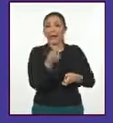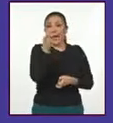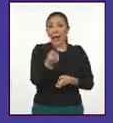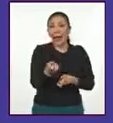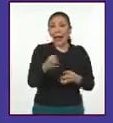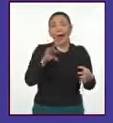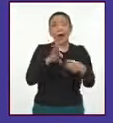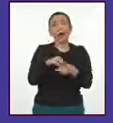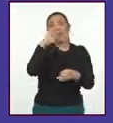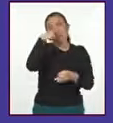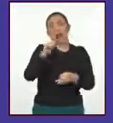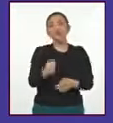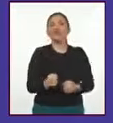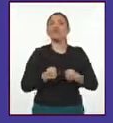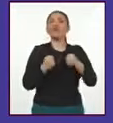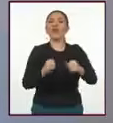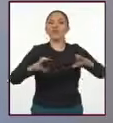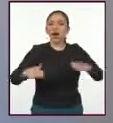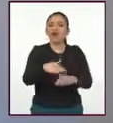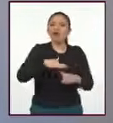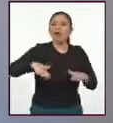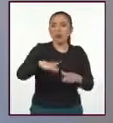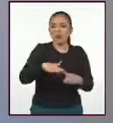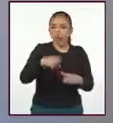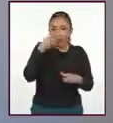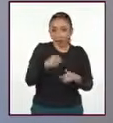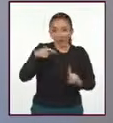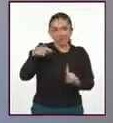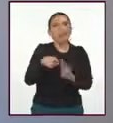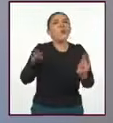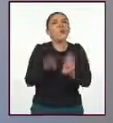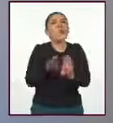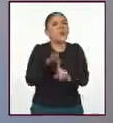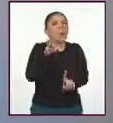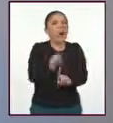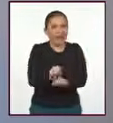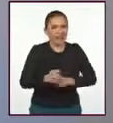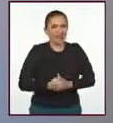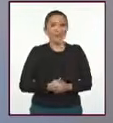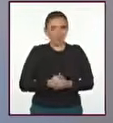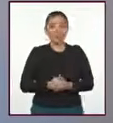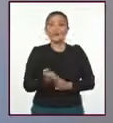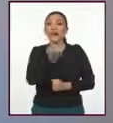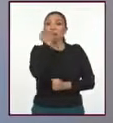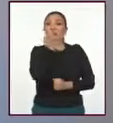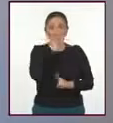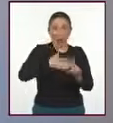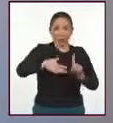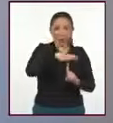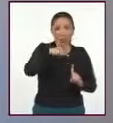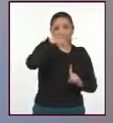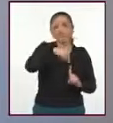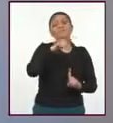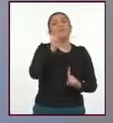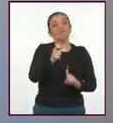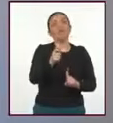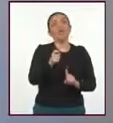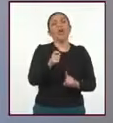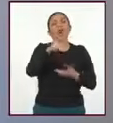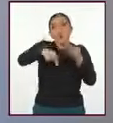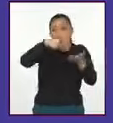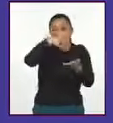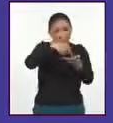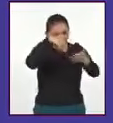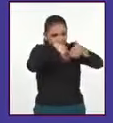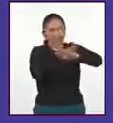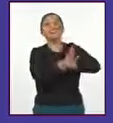fuerza colectiva, cómo es que llegamos a este punto. El contexto escolar es algo que va más allá del espacio físico y es